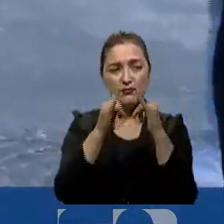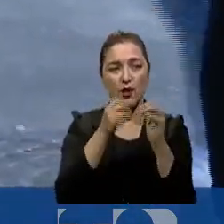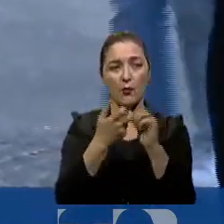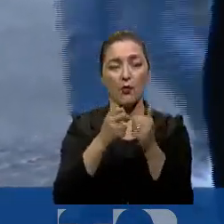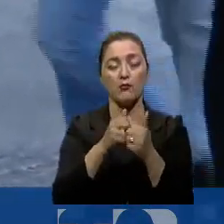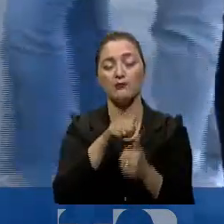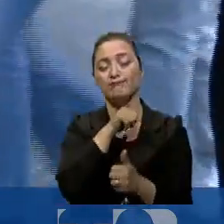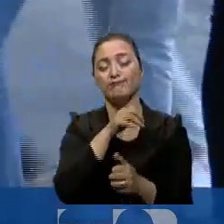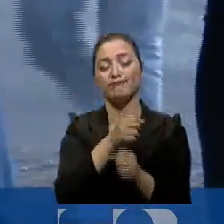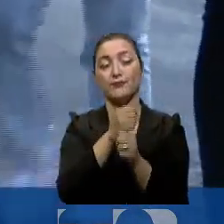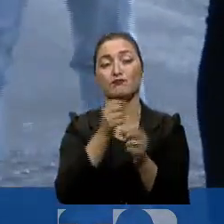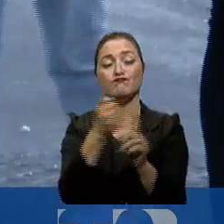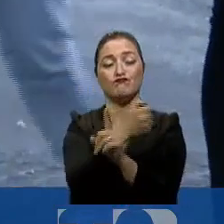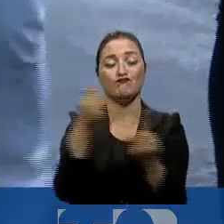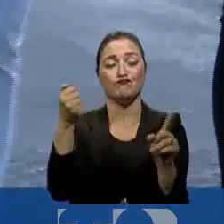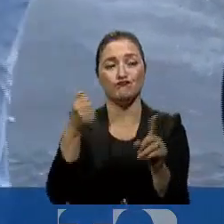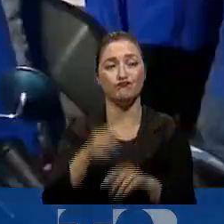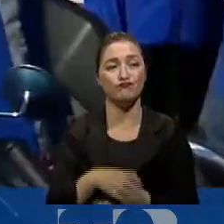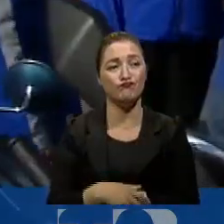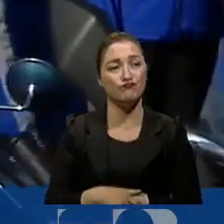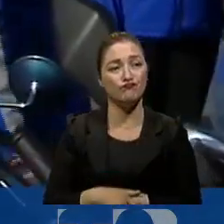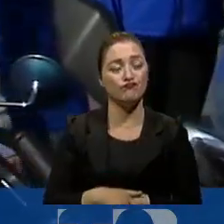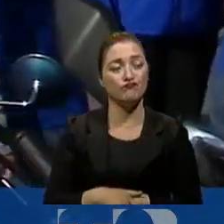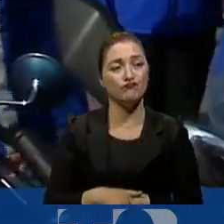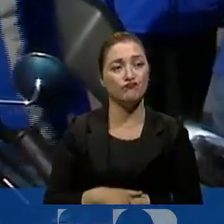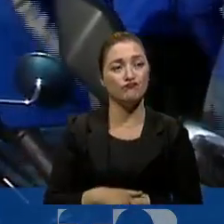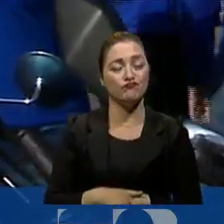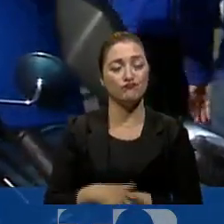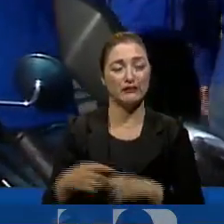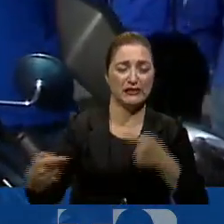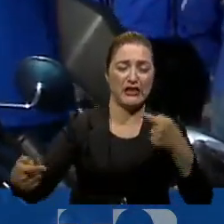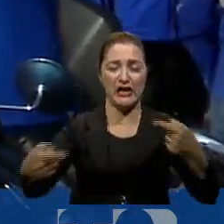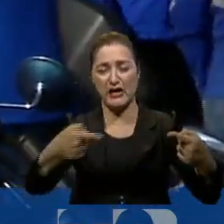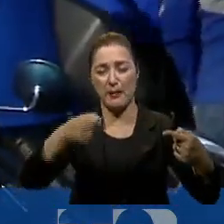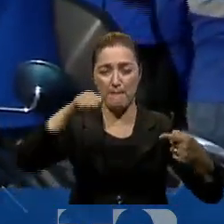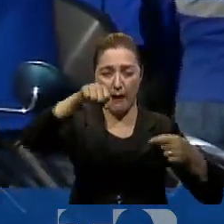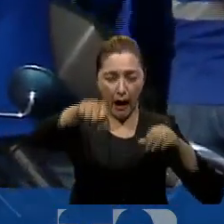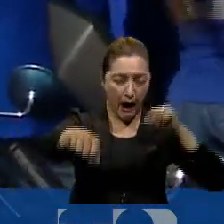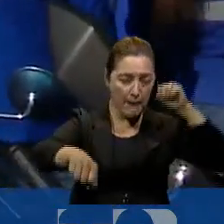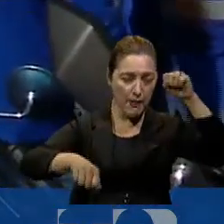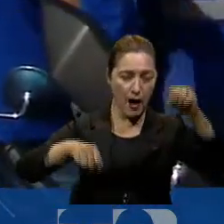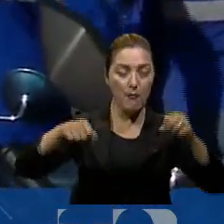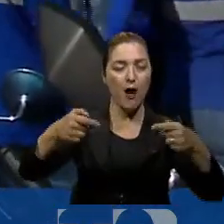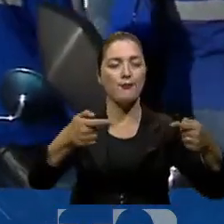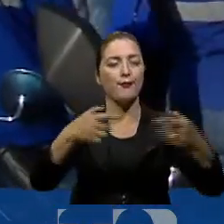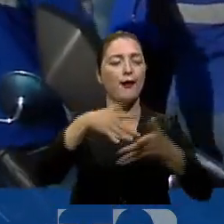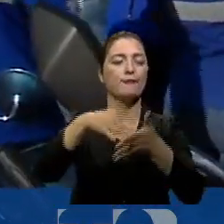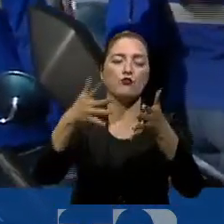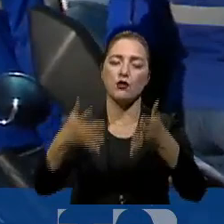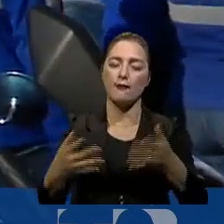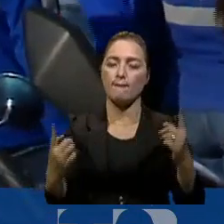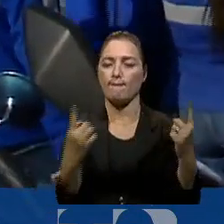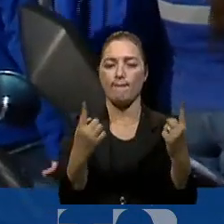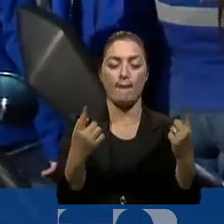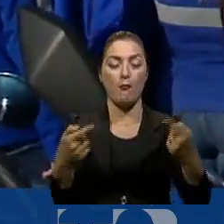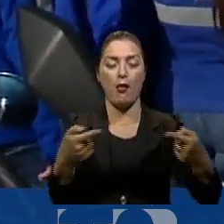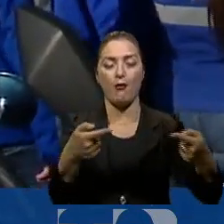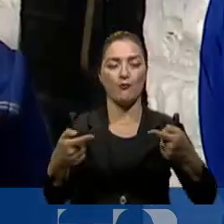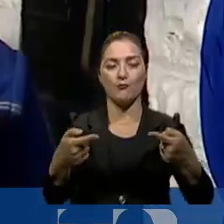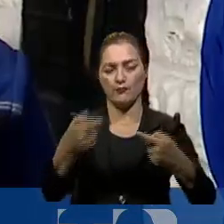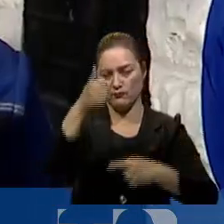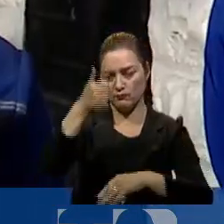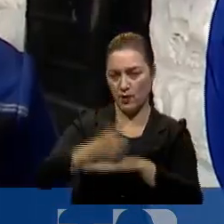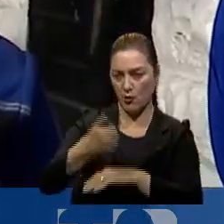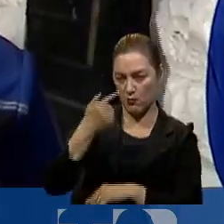de inseguridad y de violencia en la zona. Agresiones entre los mismos estudiantes y agresiones a la